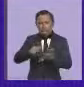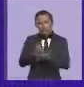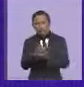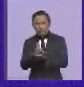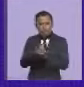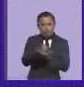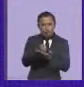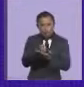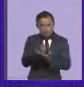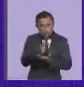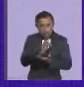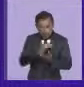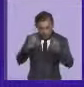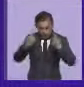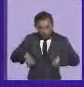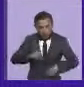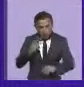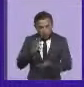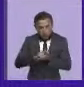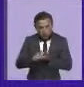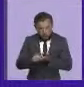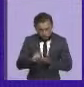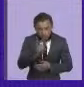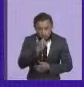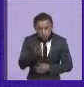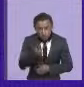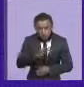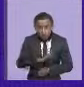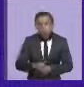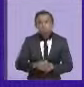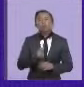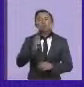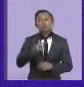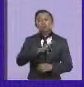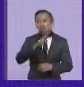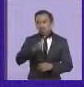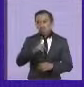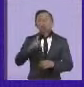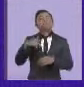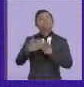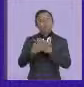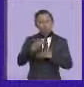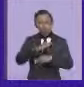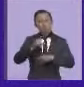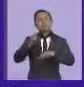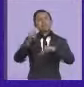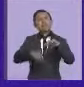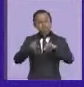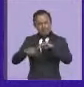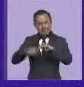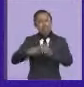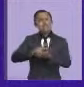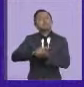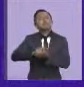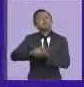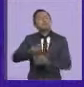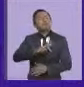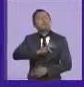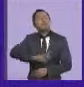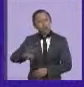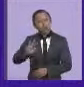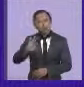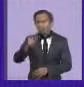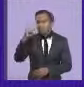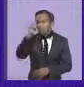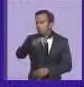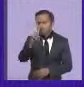días pensando cómo ayudarle al país. Y además, se puede acreditar esa limpieza. Y no es difícil, basta con declarar